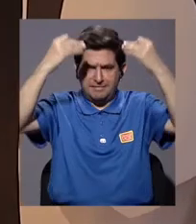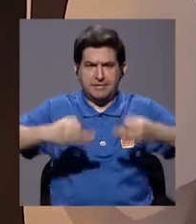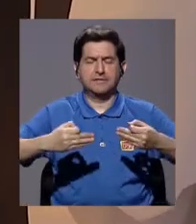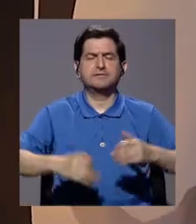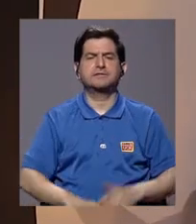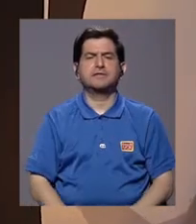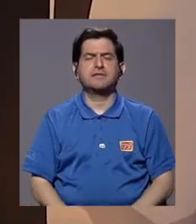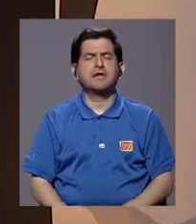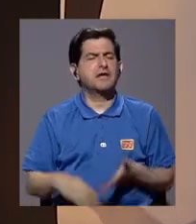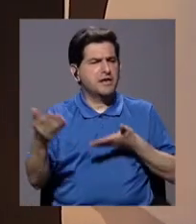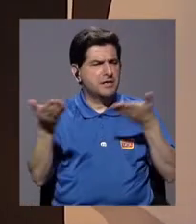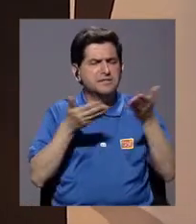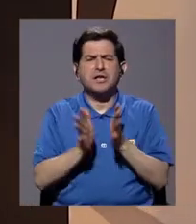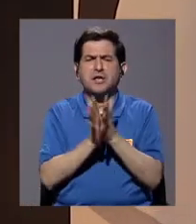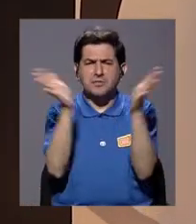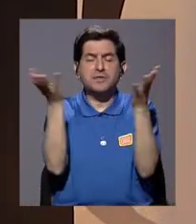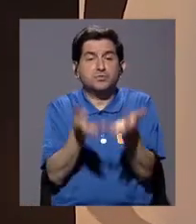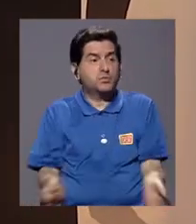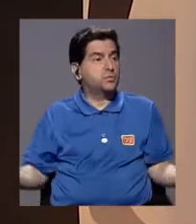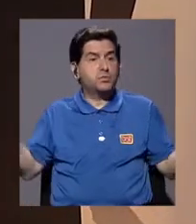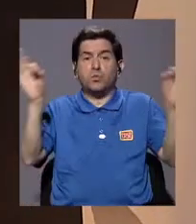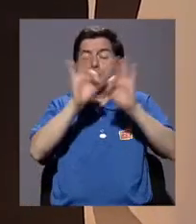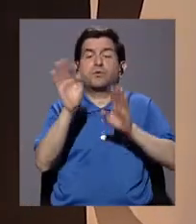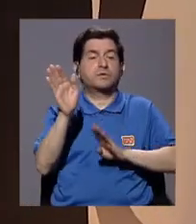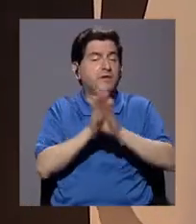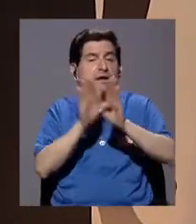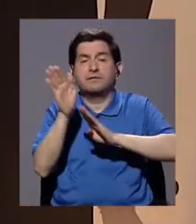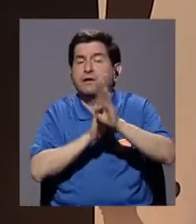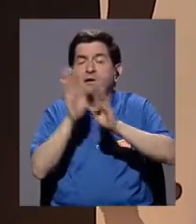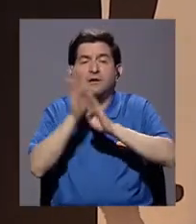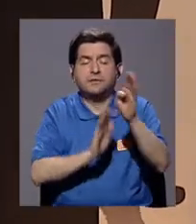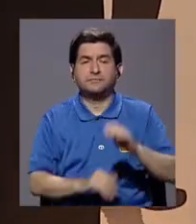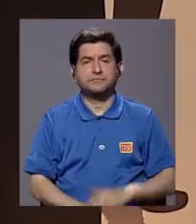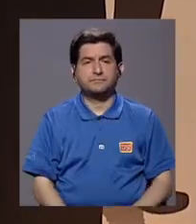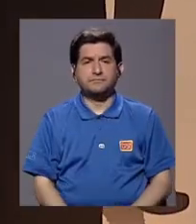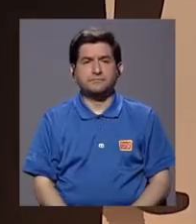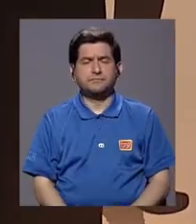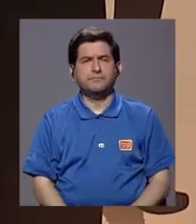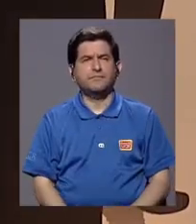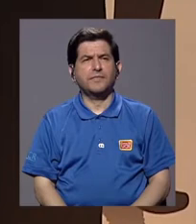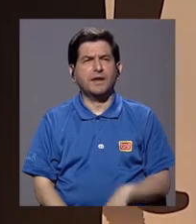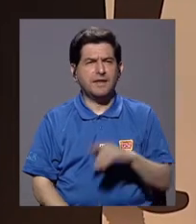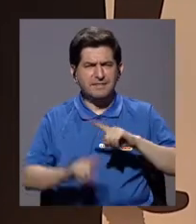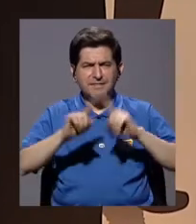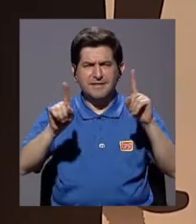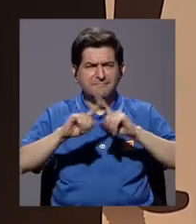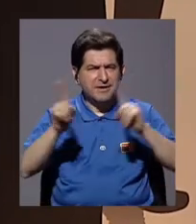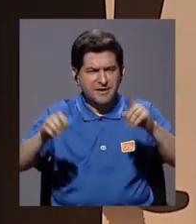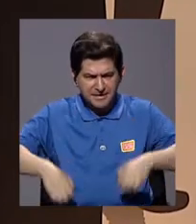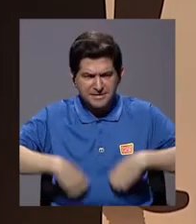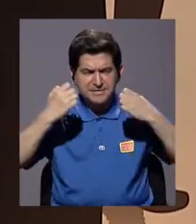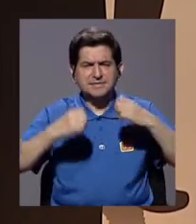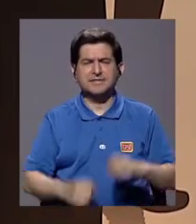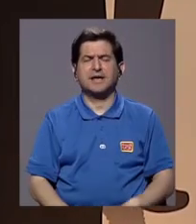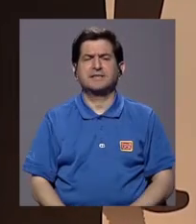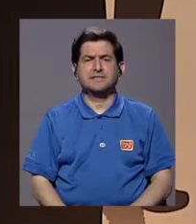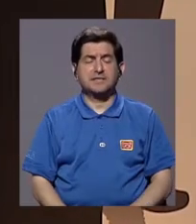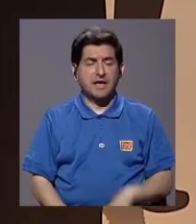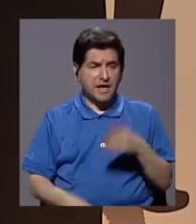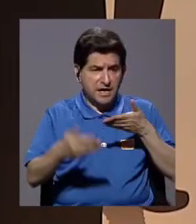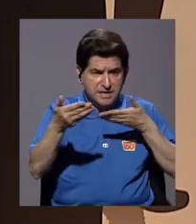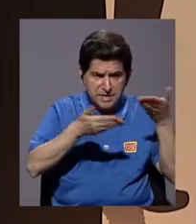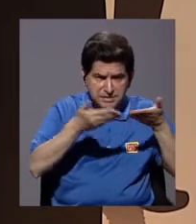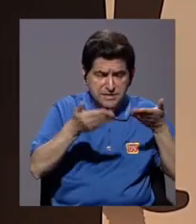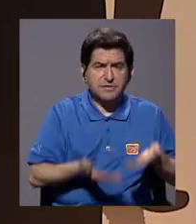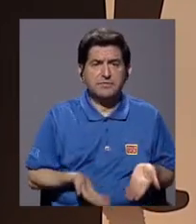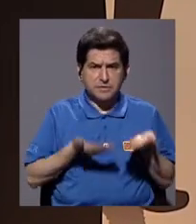decidieron de que habían servicios públicos estratégicos para el desarrollo, que había ciertas asimetrías en el poder de las